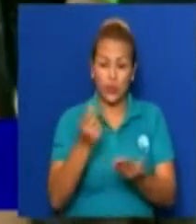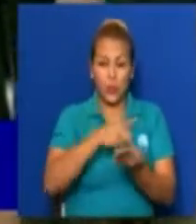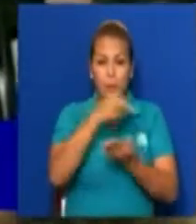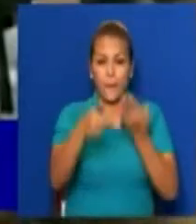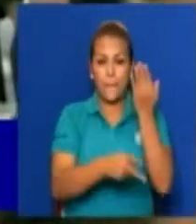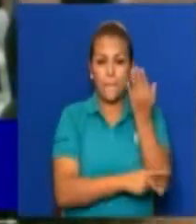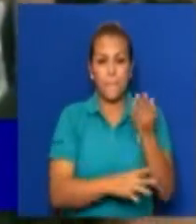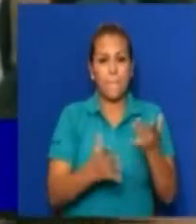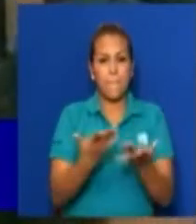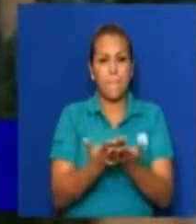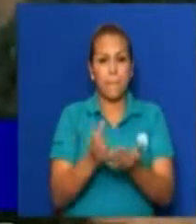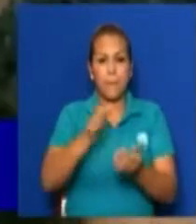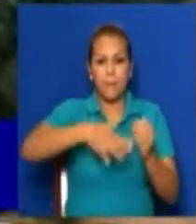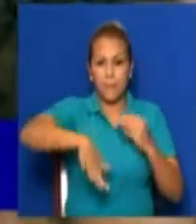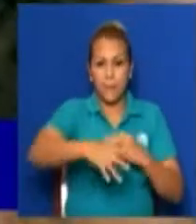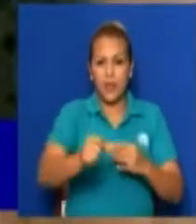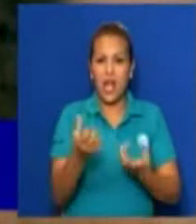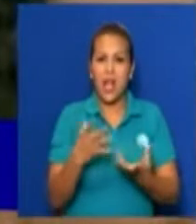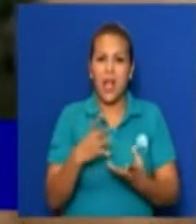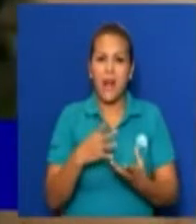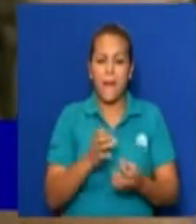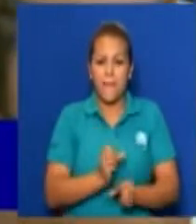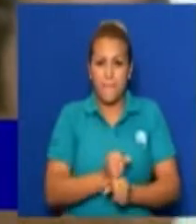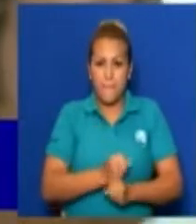el programa Hambre Cero